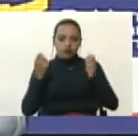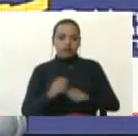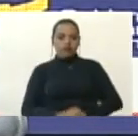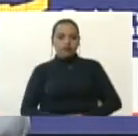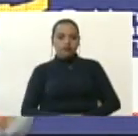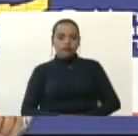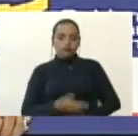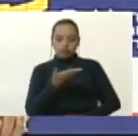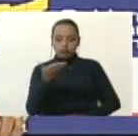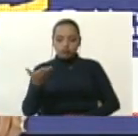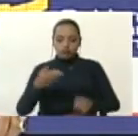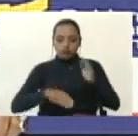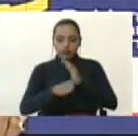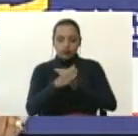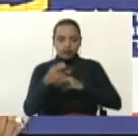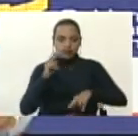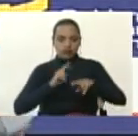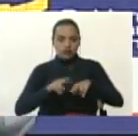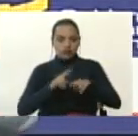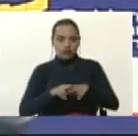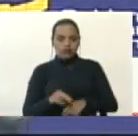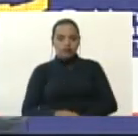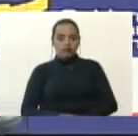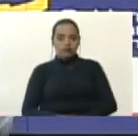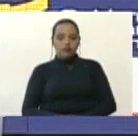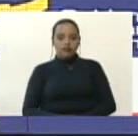que usted lleve a su niño y a su niña.